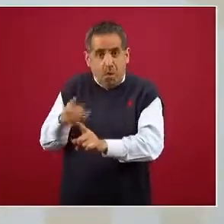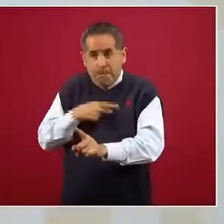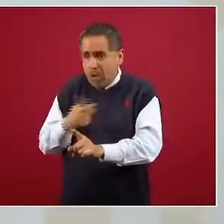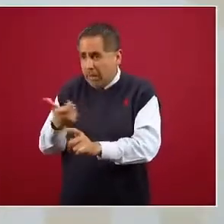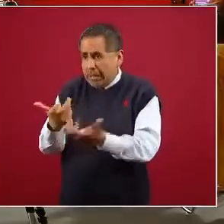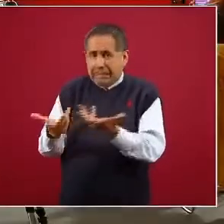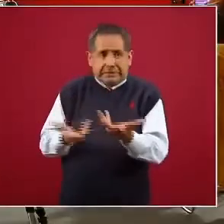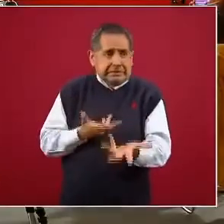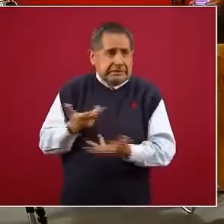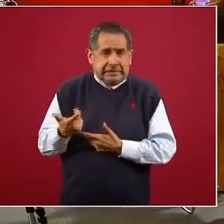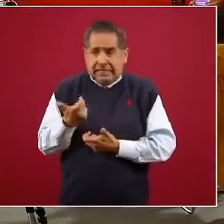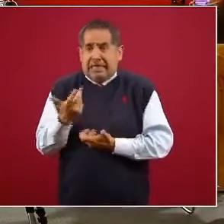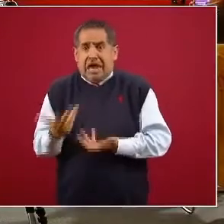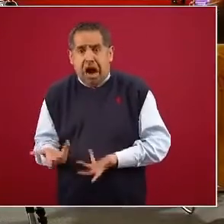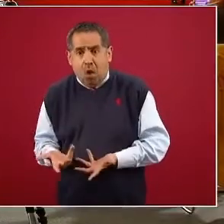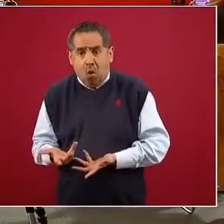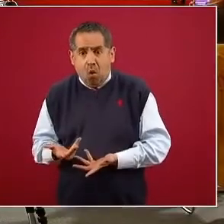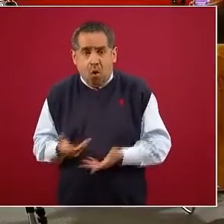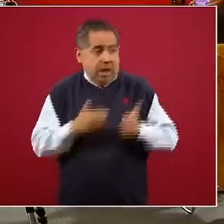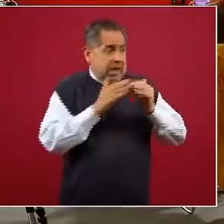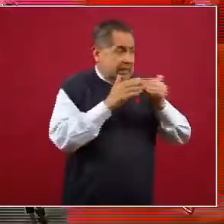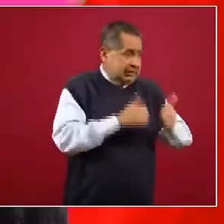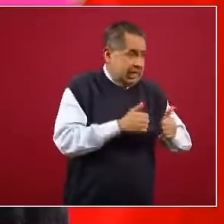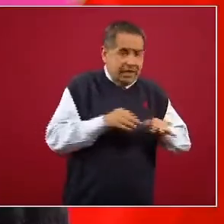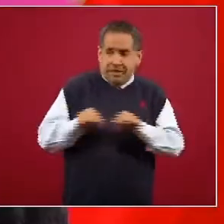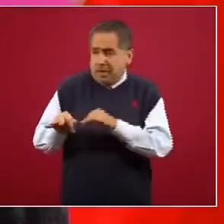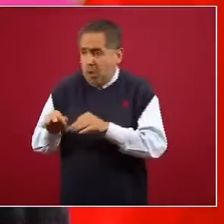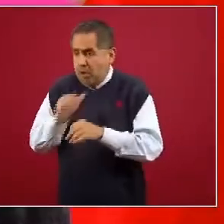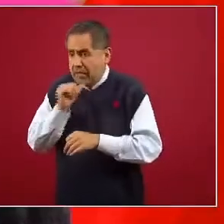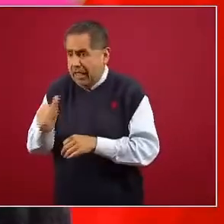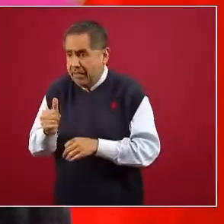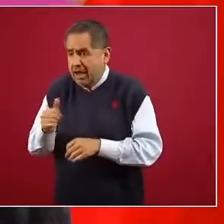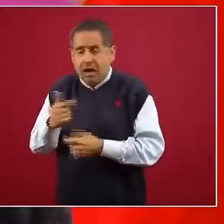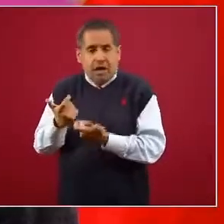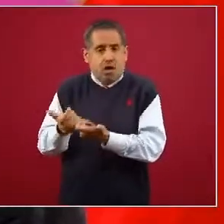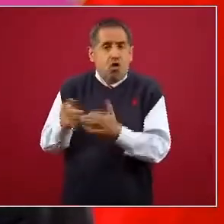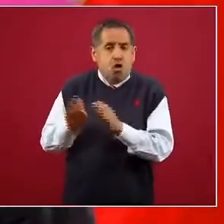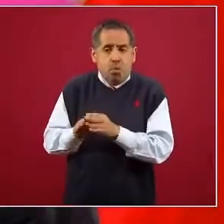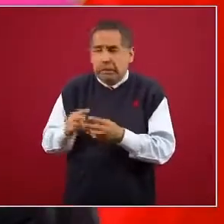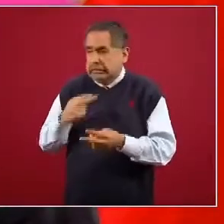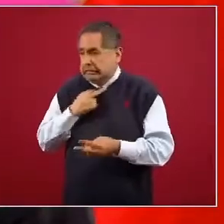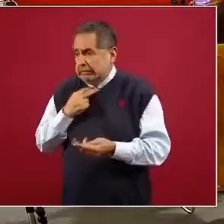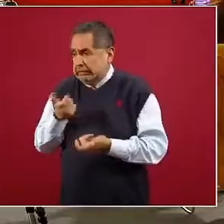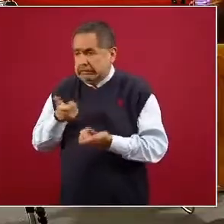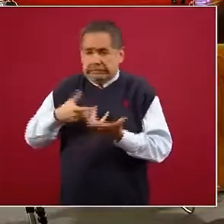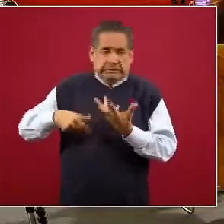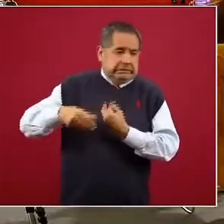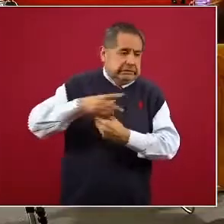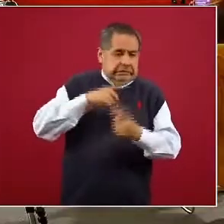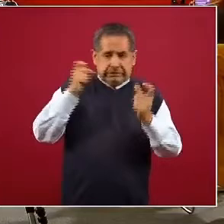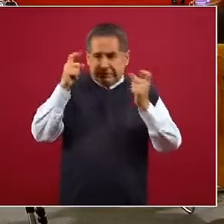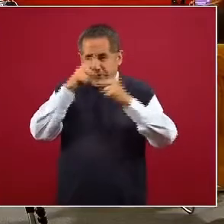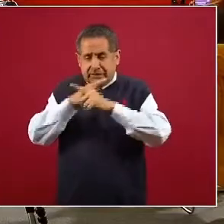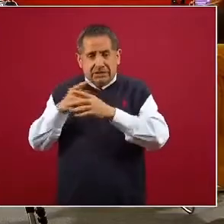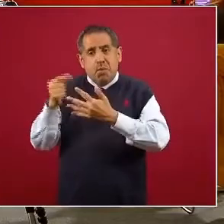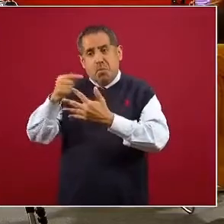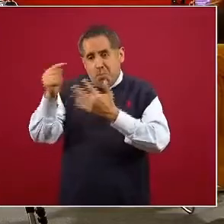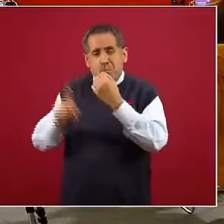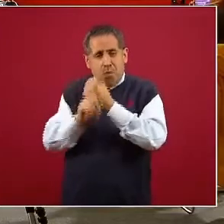a empobrecimiento, a catástrofe financiera, con una serie de